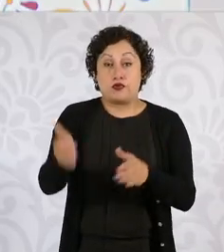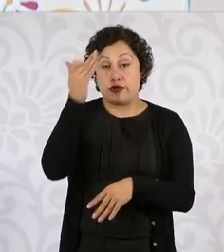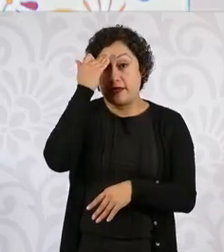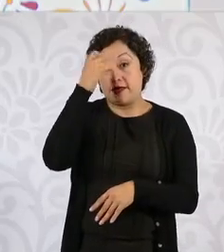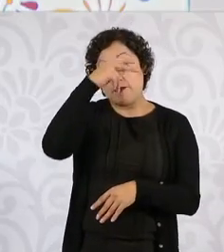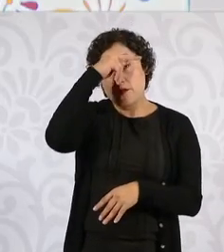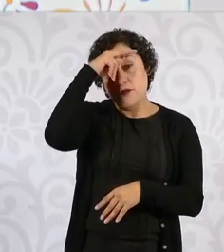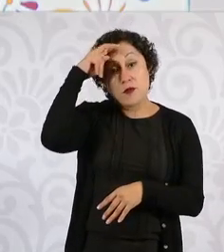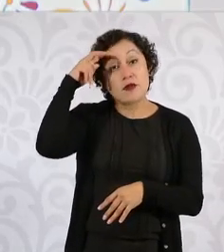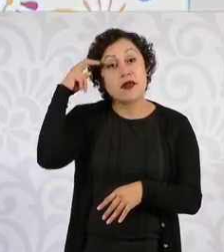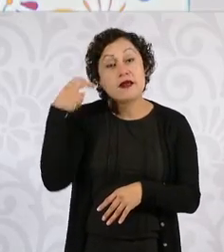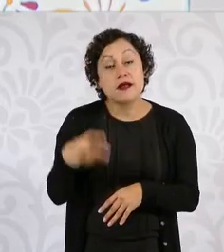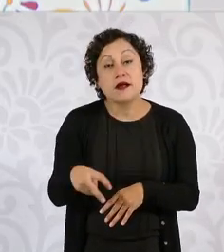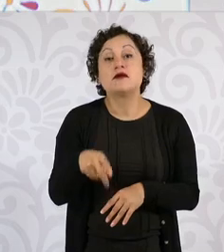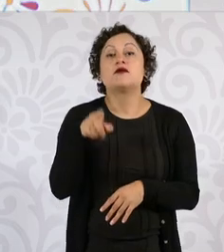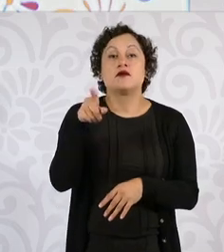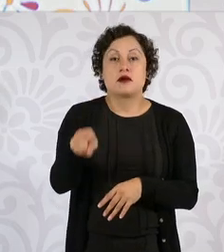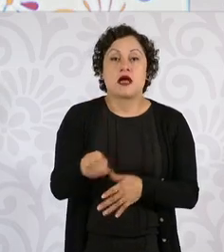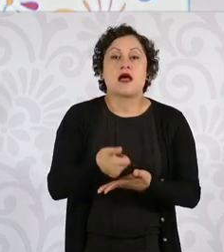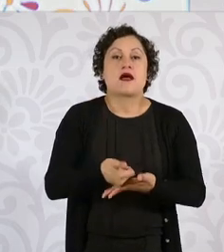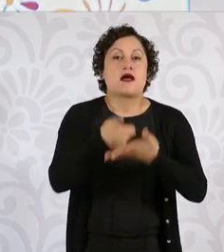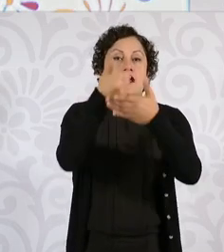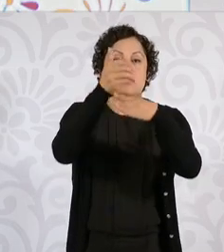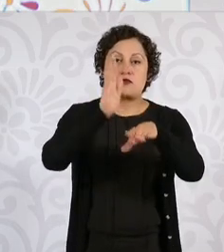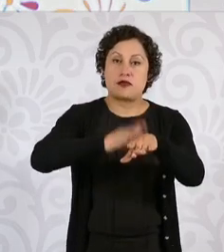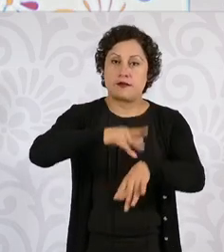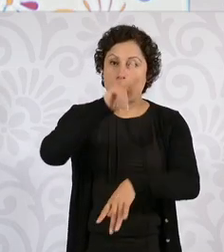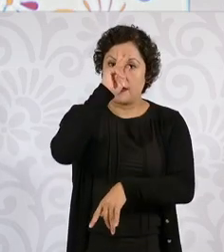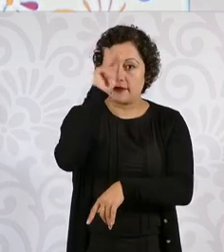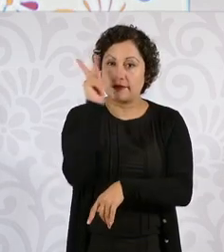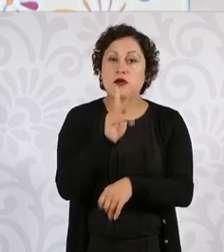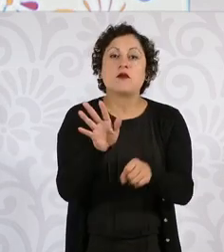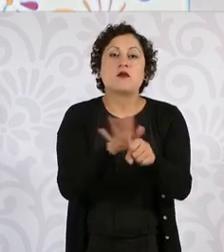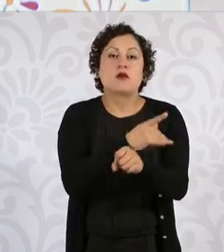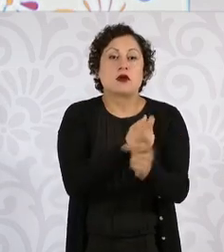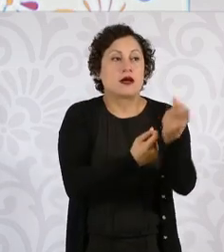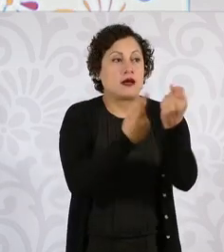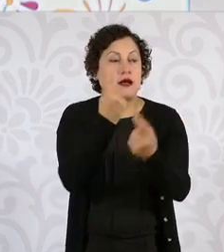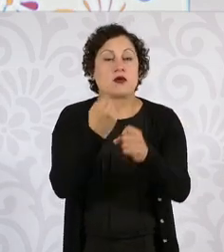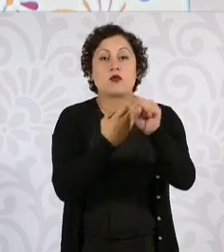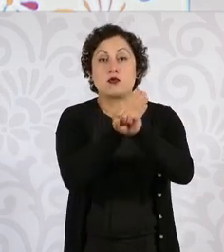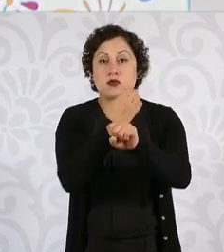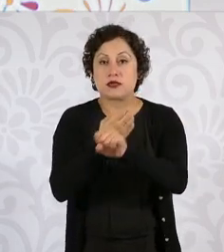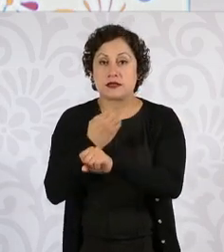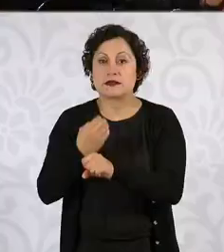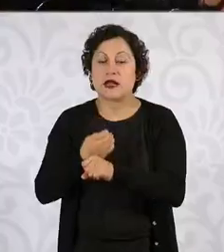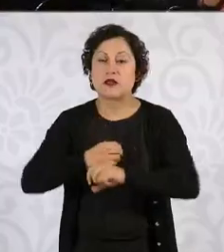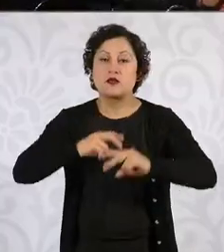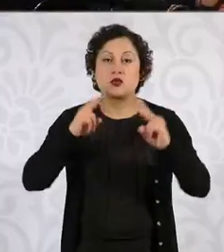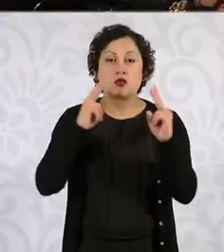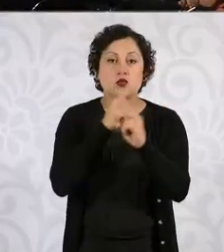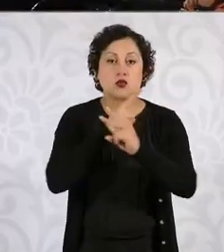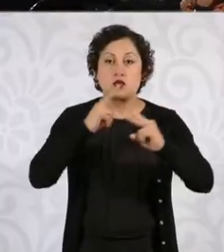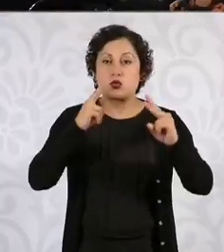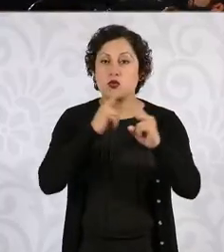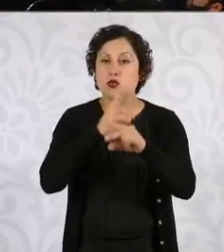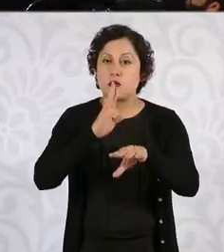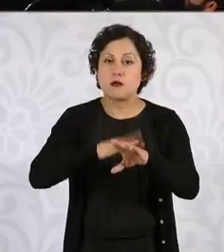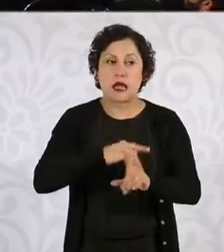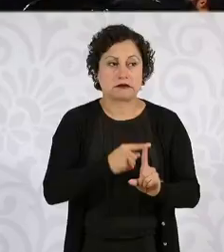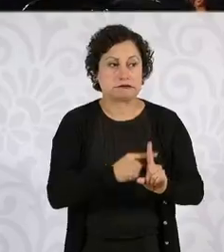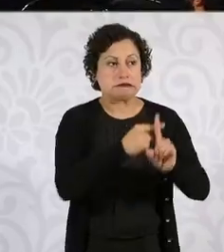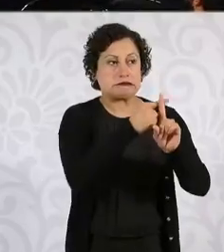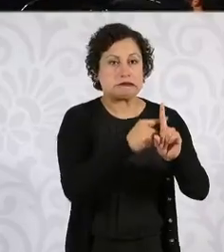se subsidia todavía más, porque utilizan mucho aire acondicionado en los lugares de altas